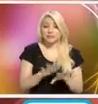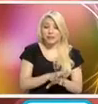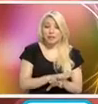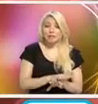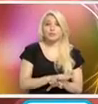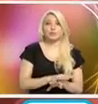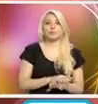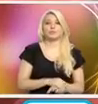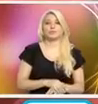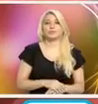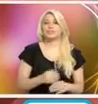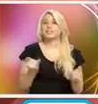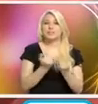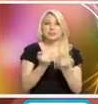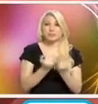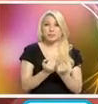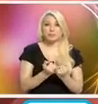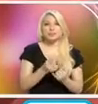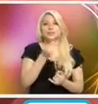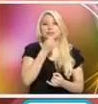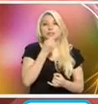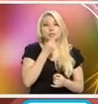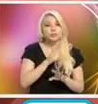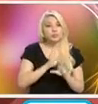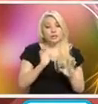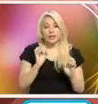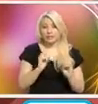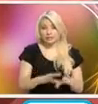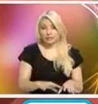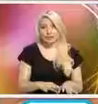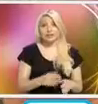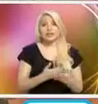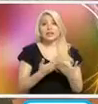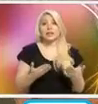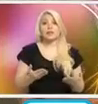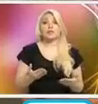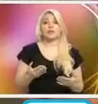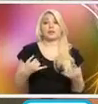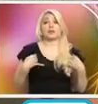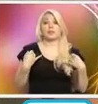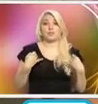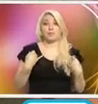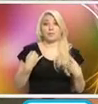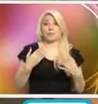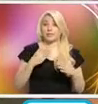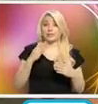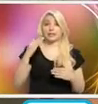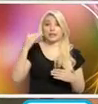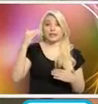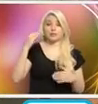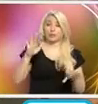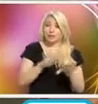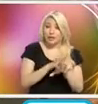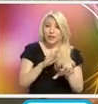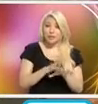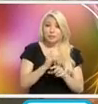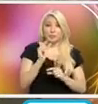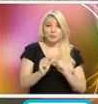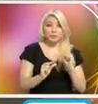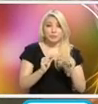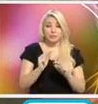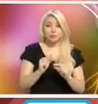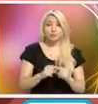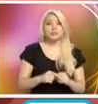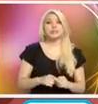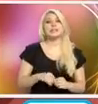puntos críticos de la adolescencia son, de los más importantes, es la definición de una identidad. Como tú bien lo decías, dejas de ser niño y esto implica una